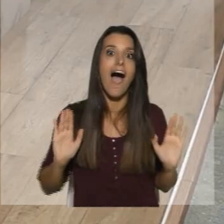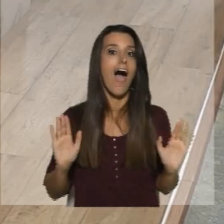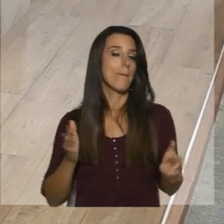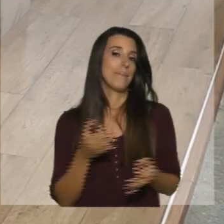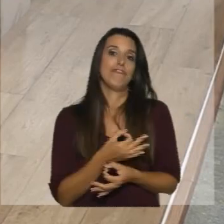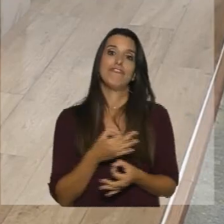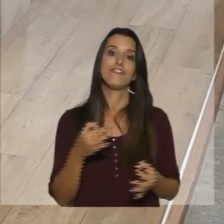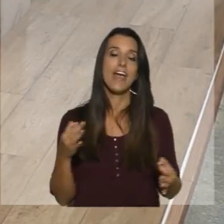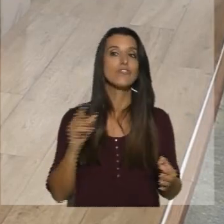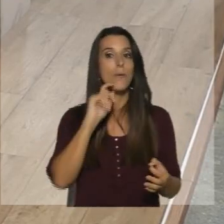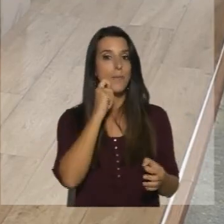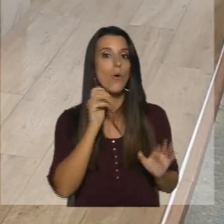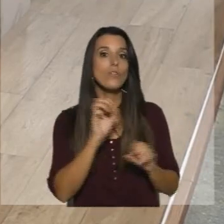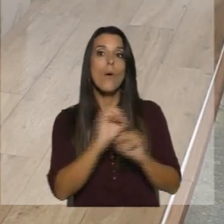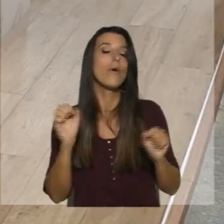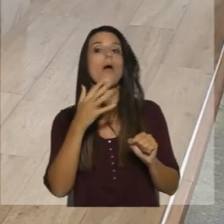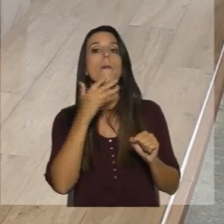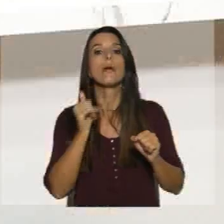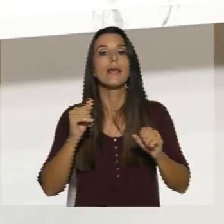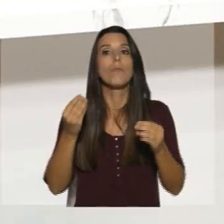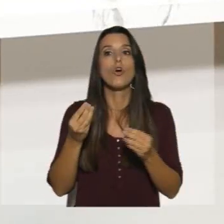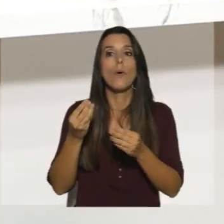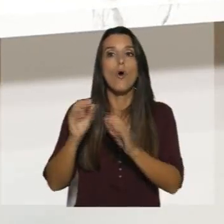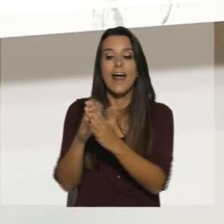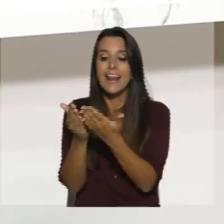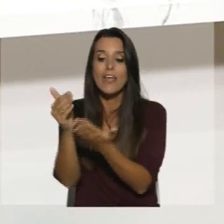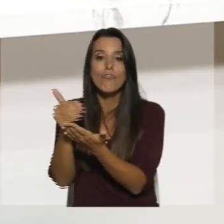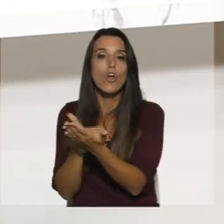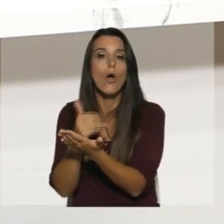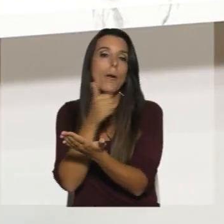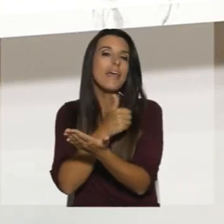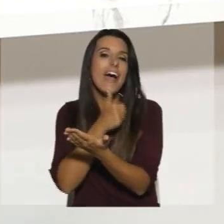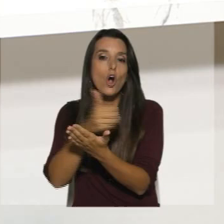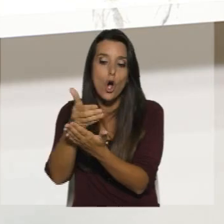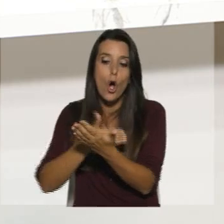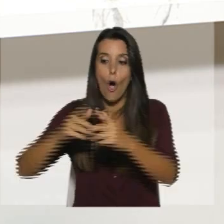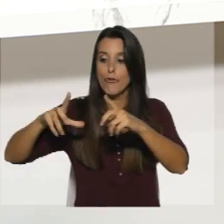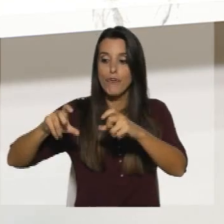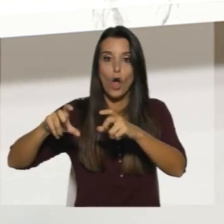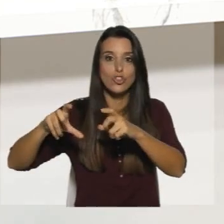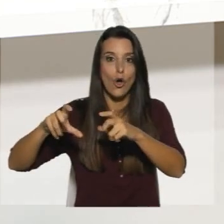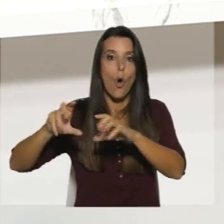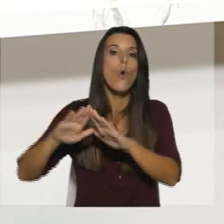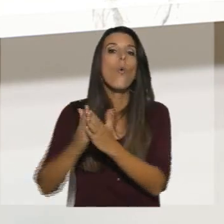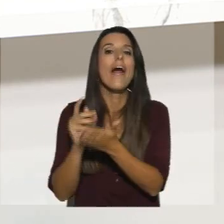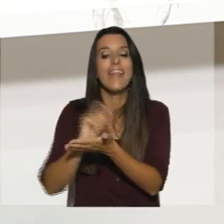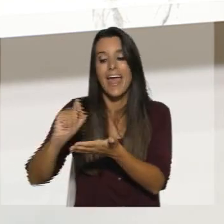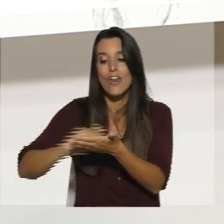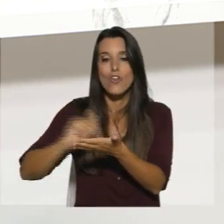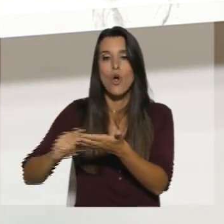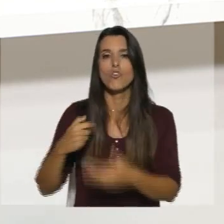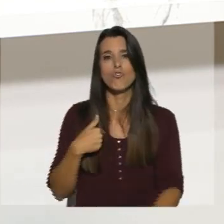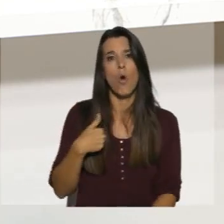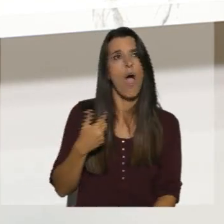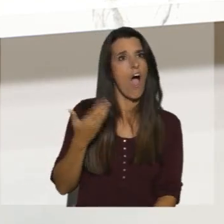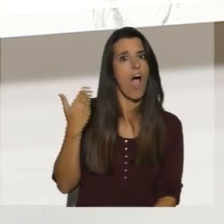Sería genial. Le pueden sacar hasta una foto al recetario, a los viejos libritos, a los cuadernos que uno iba llenando. Yo tengo uno